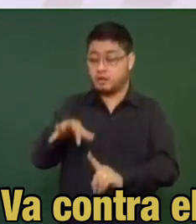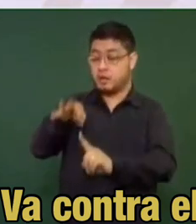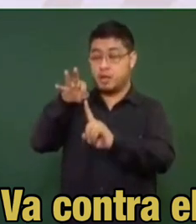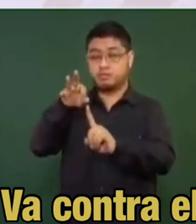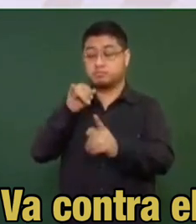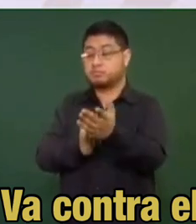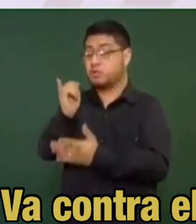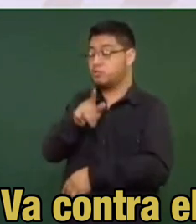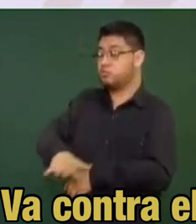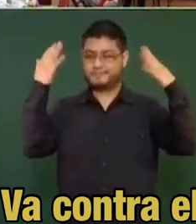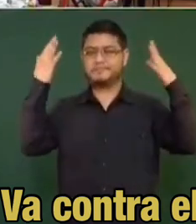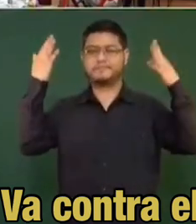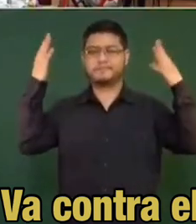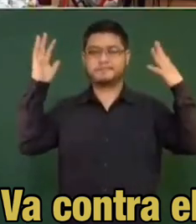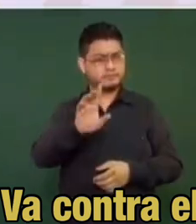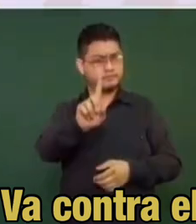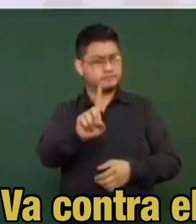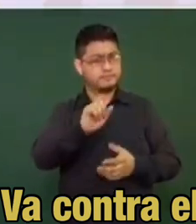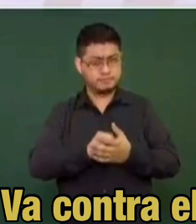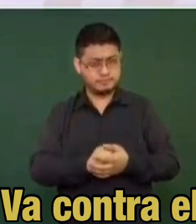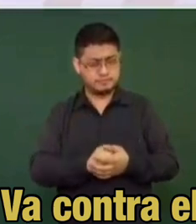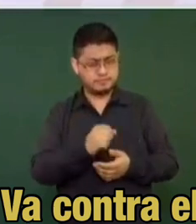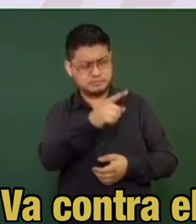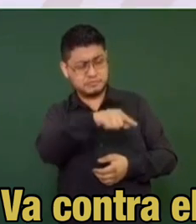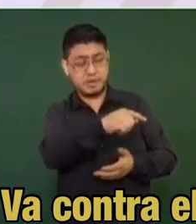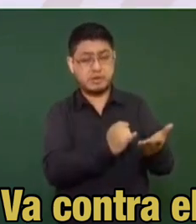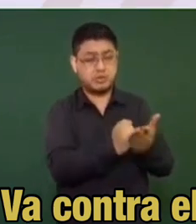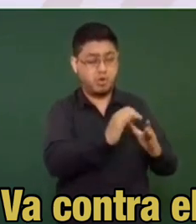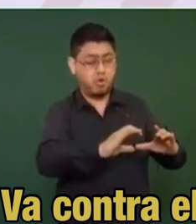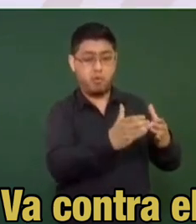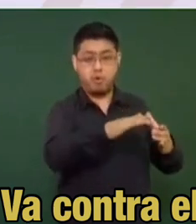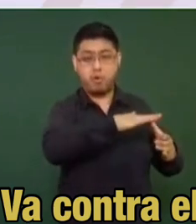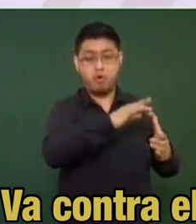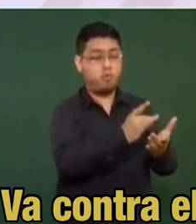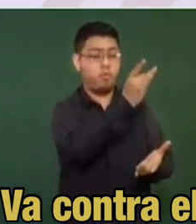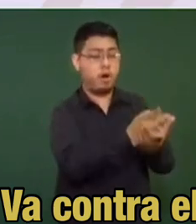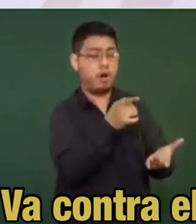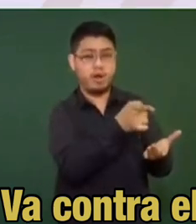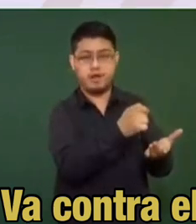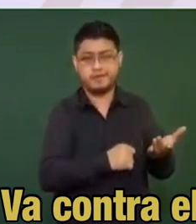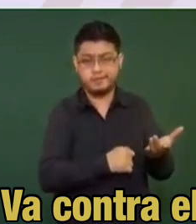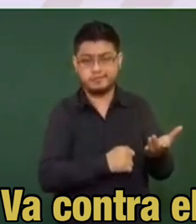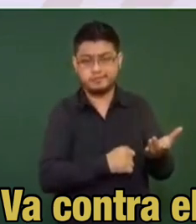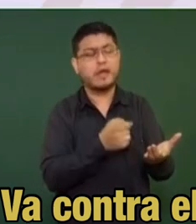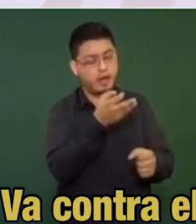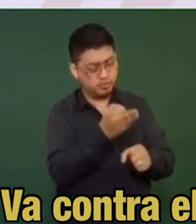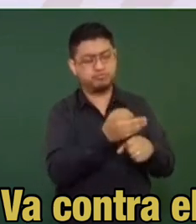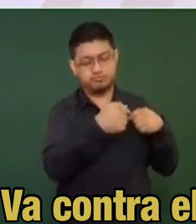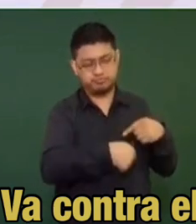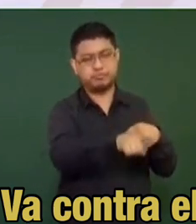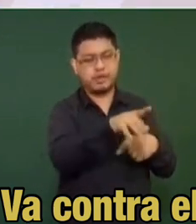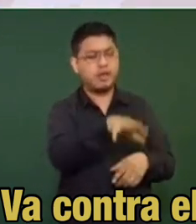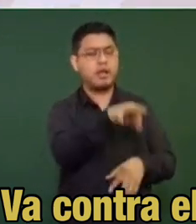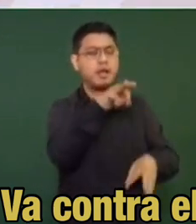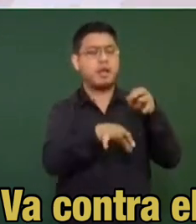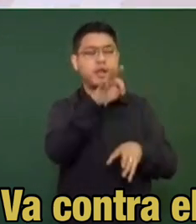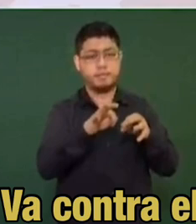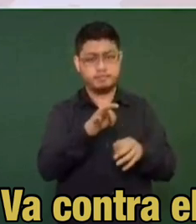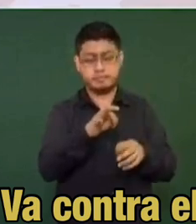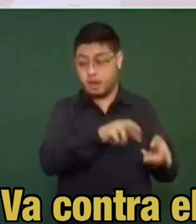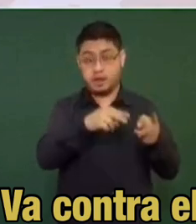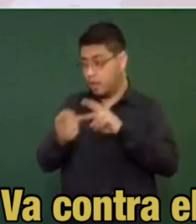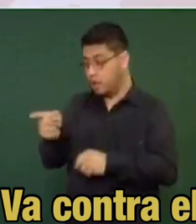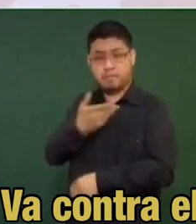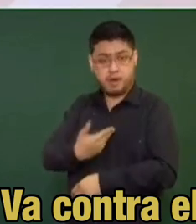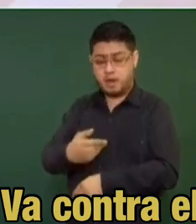manera directa por el pueblo y no los designe la élite del poder económico y político de México. Así como se elige a los presidentes municipales, hombres o